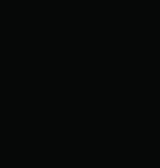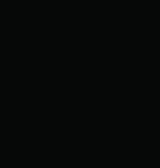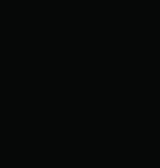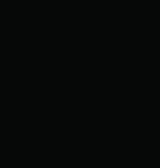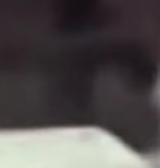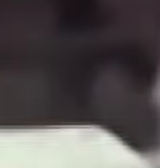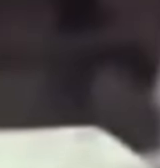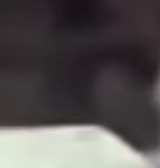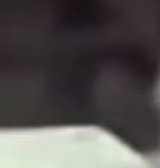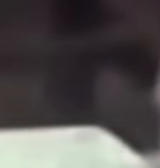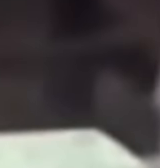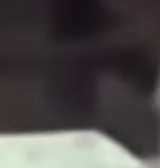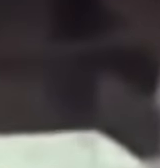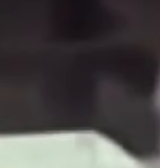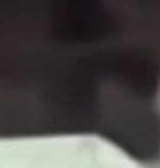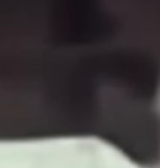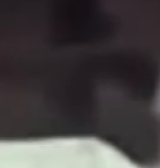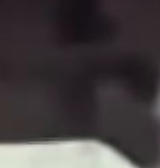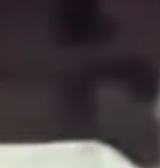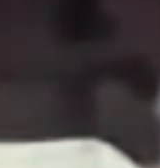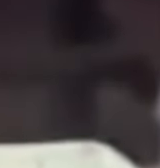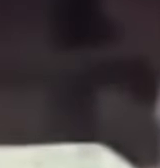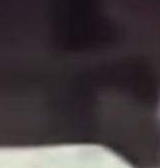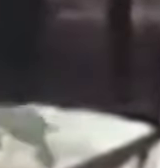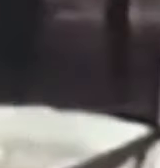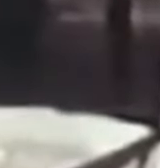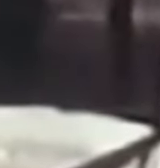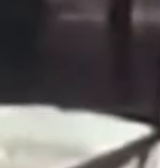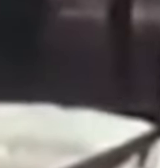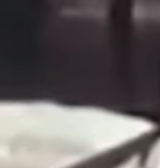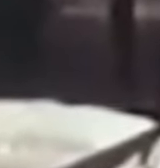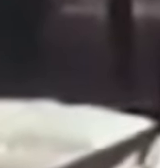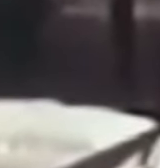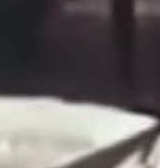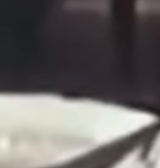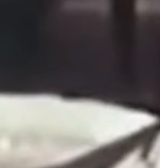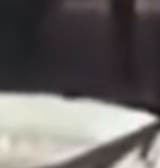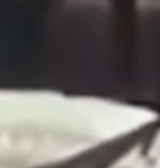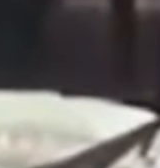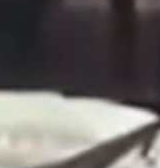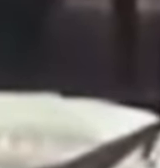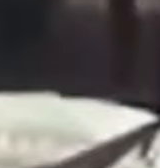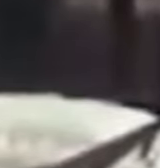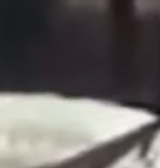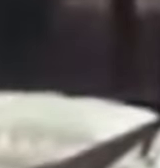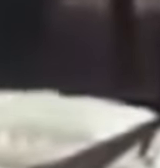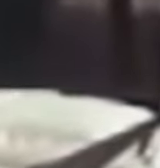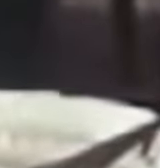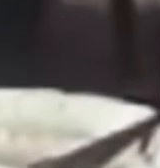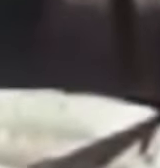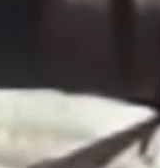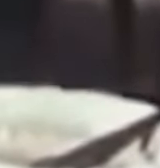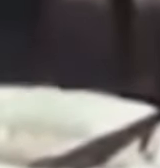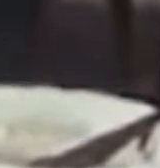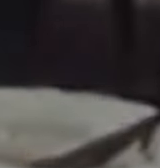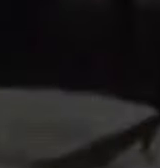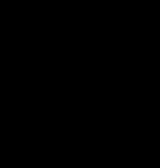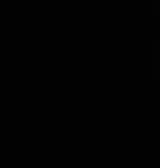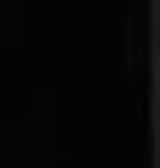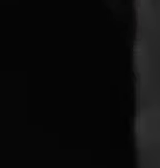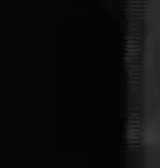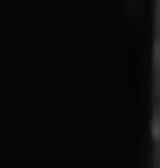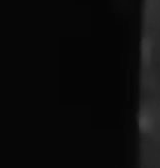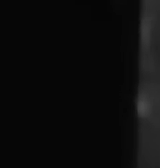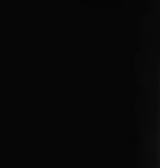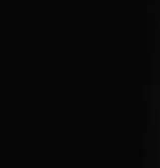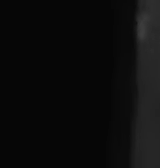diseños, 100.000 grabados y 300 esculturas. Además, actualmente tiene el mayor número de museos con su nombre.